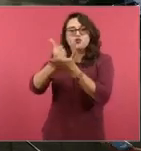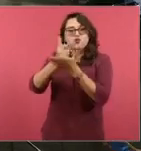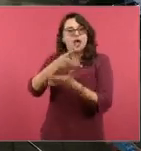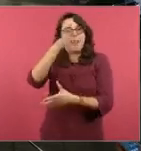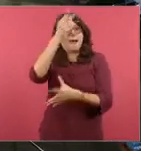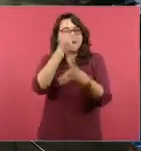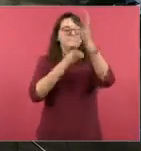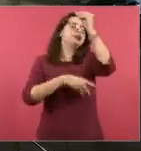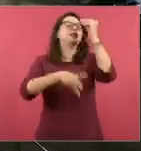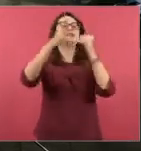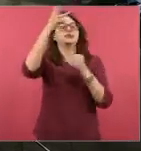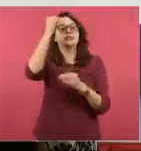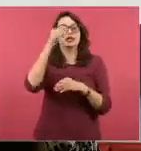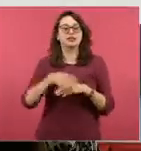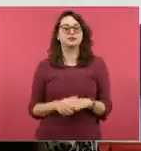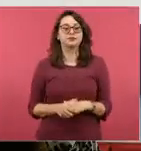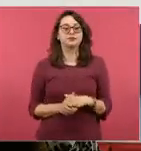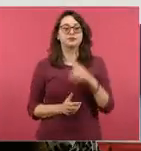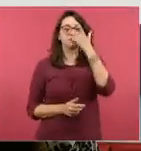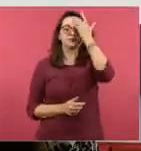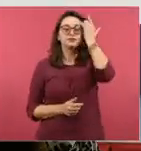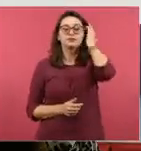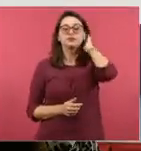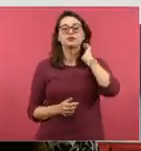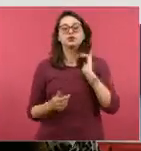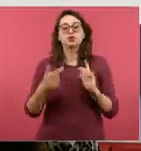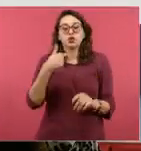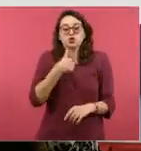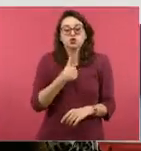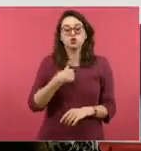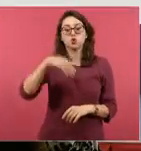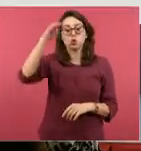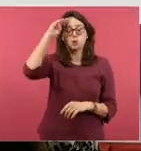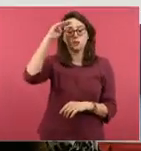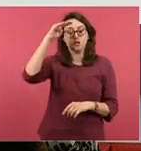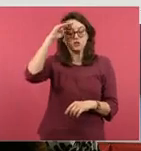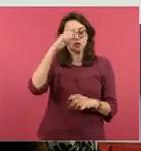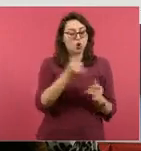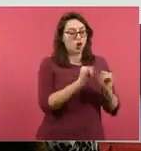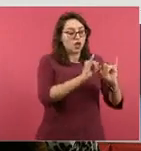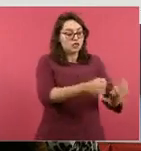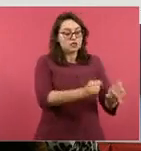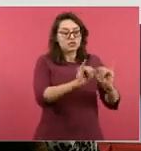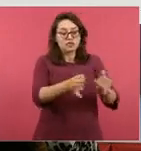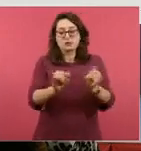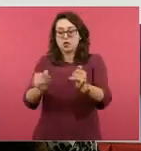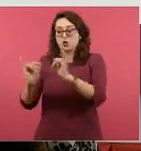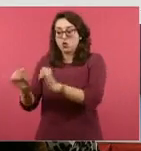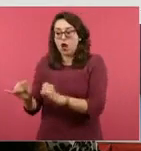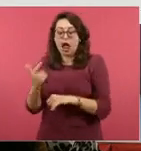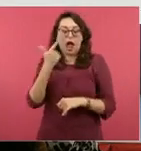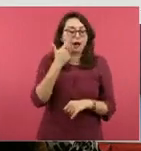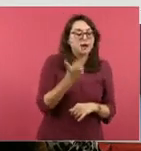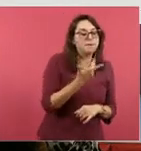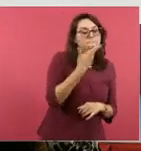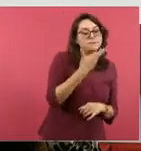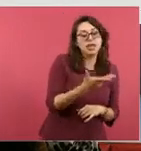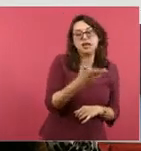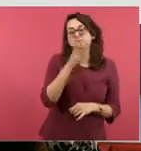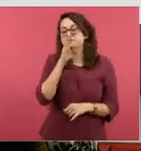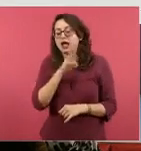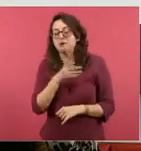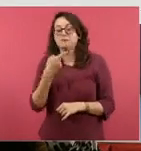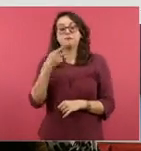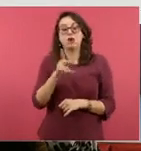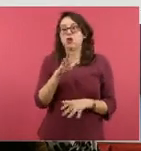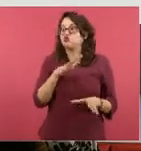que me dicen, Piaget, si yo tomo como referencia, la construcción del conocimiento en lo individual, pero hay un conocimiento también social. Y ese